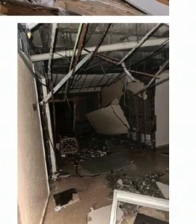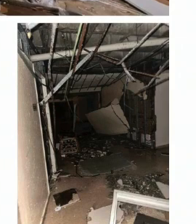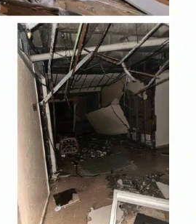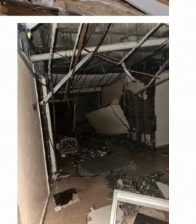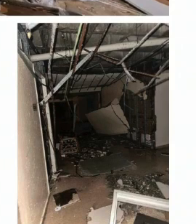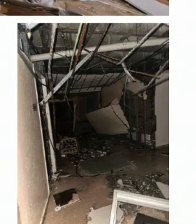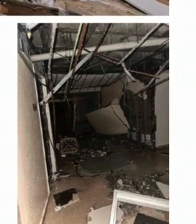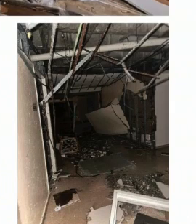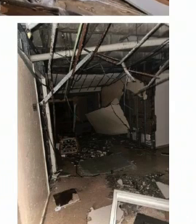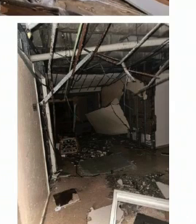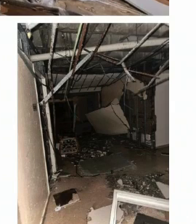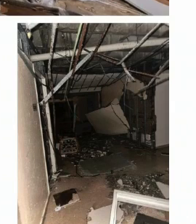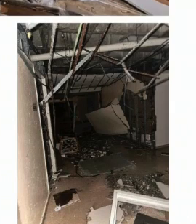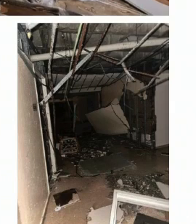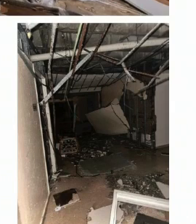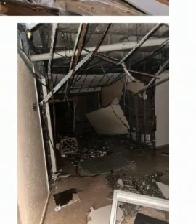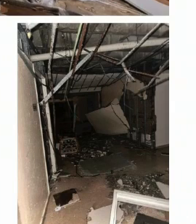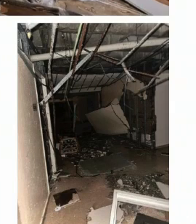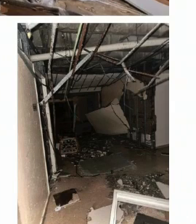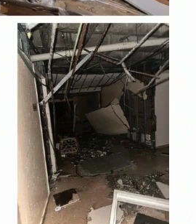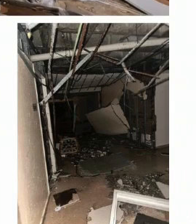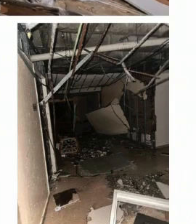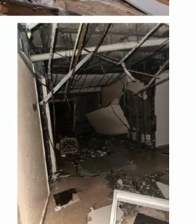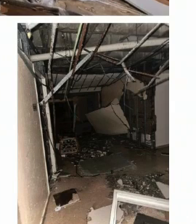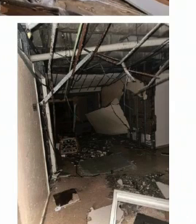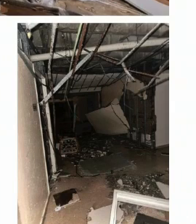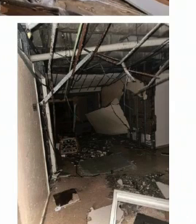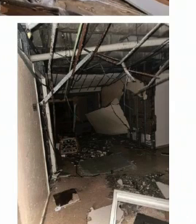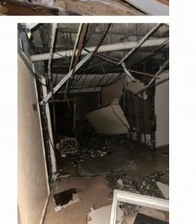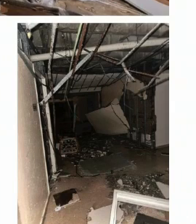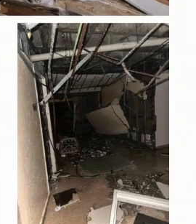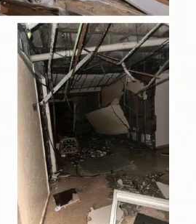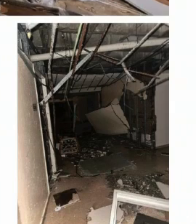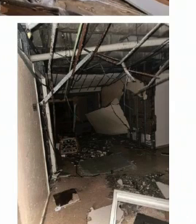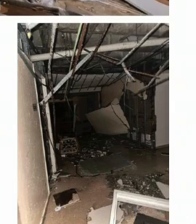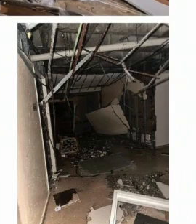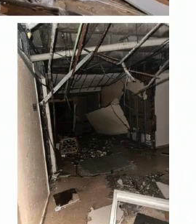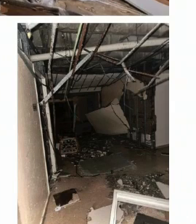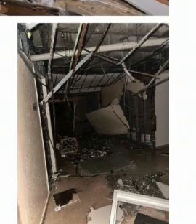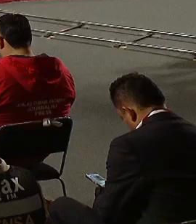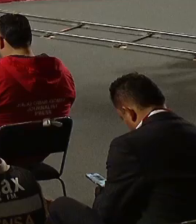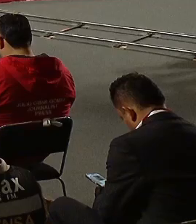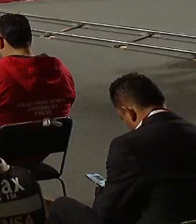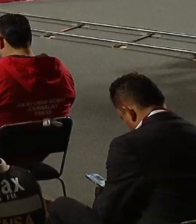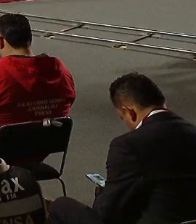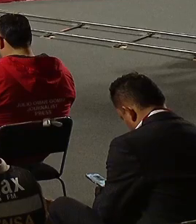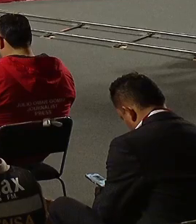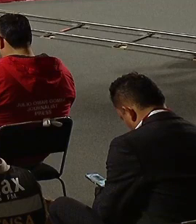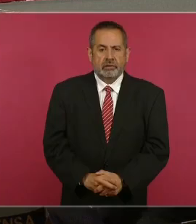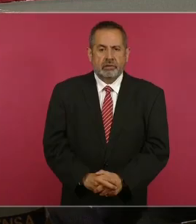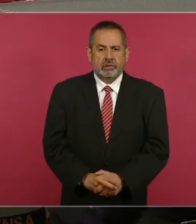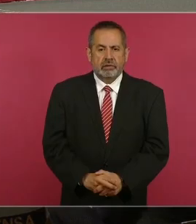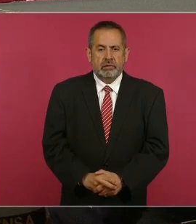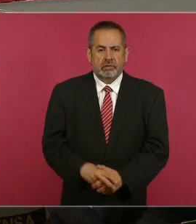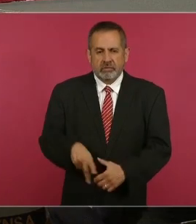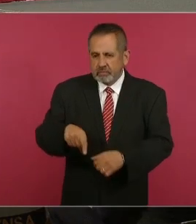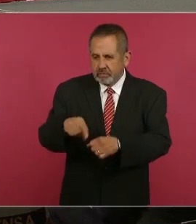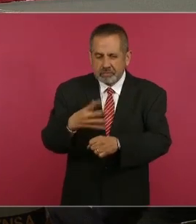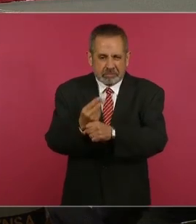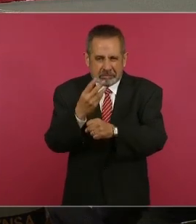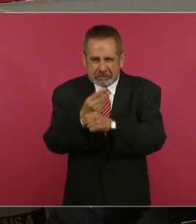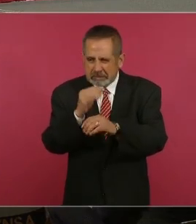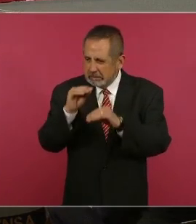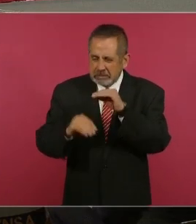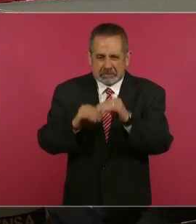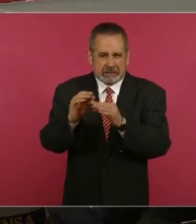sector salud presenta inundaciones en la planta baja. Se espera que en 24 horas esto esté completamente funcionando y de